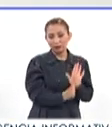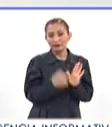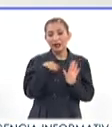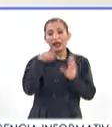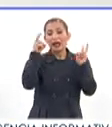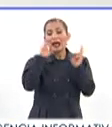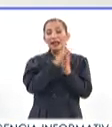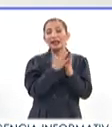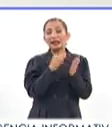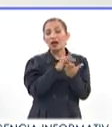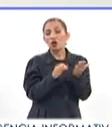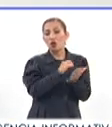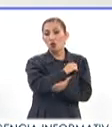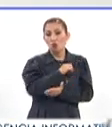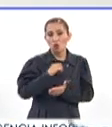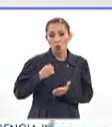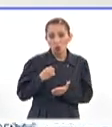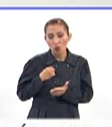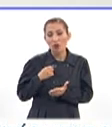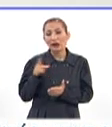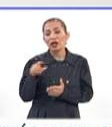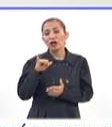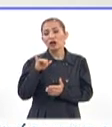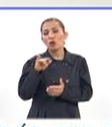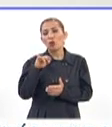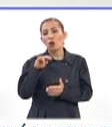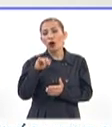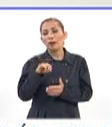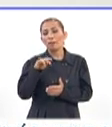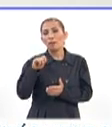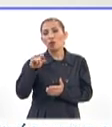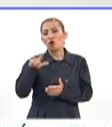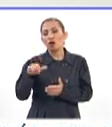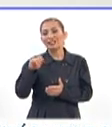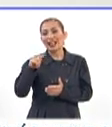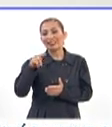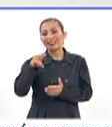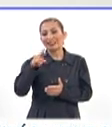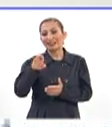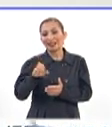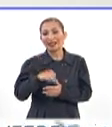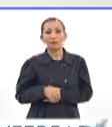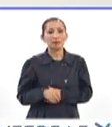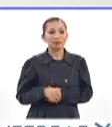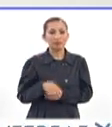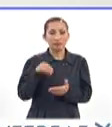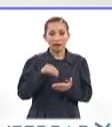La literatura comprometida y Jean Paul Sartre, de Héctor Iván González.